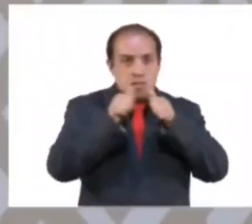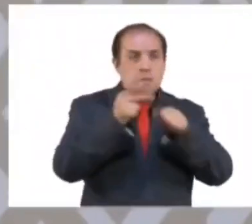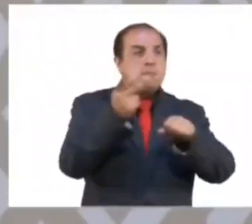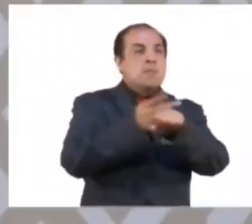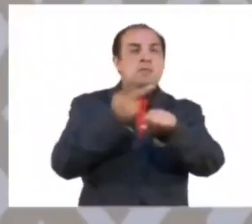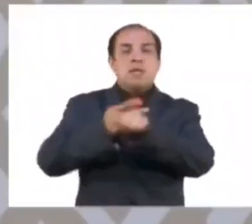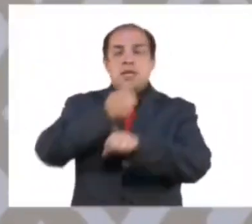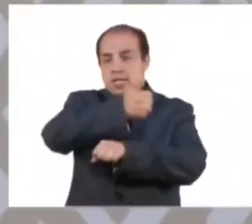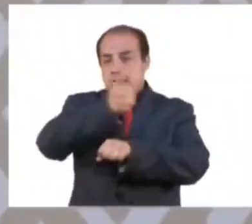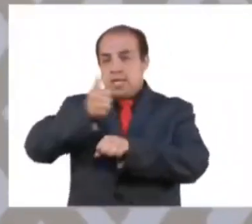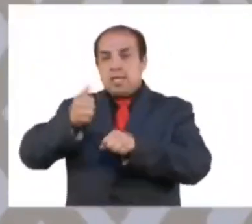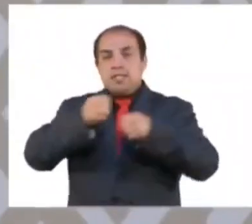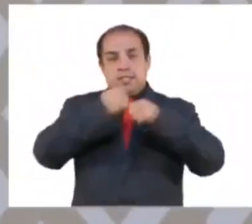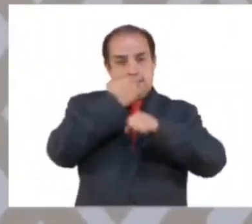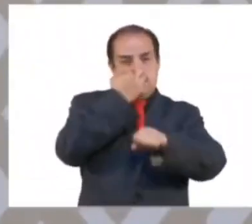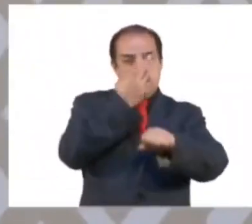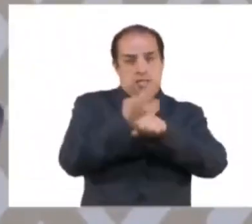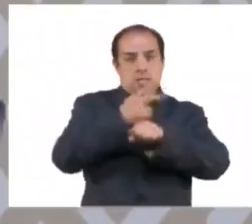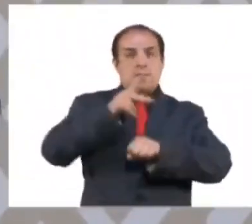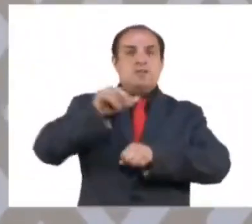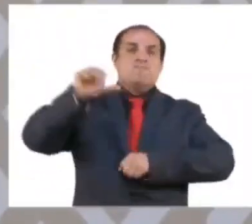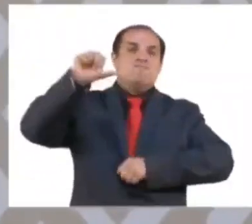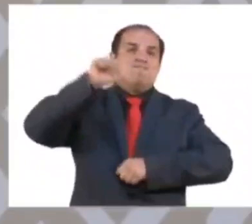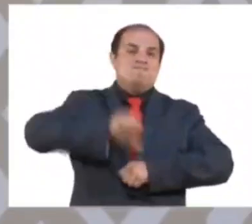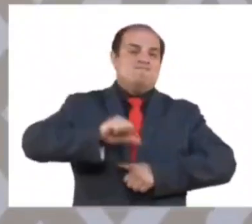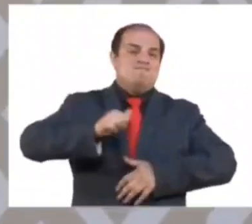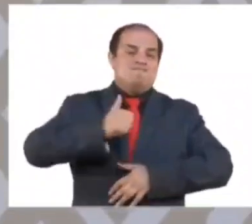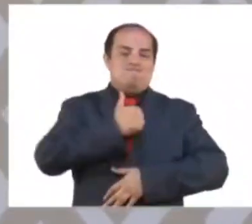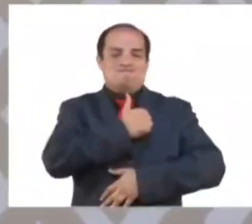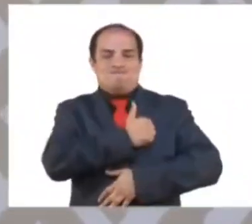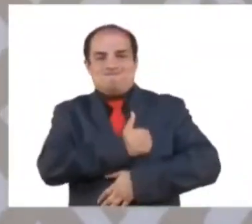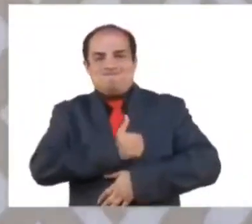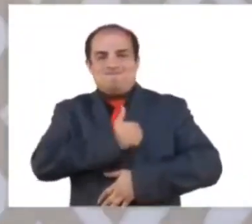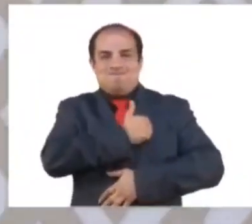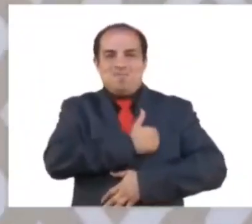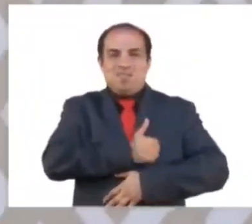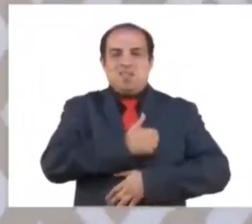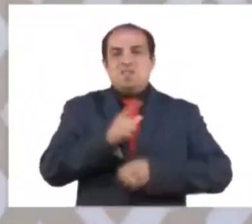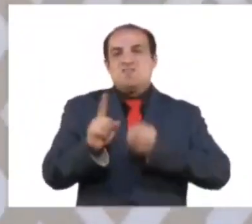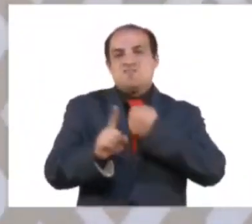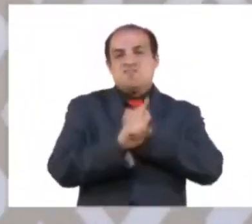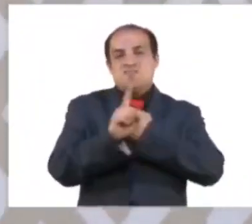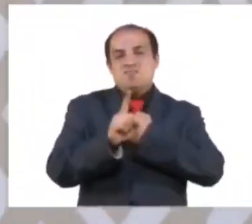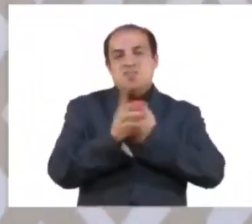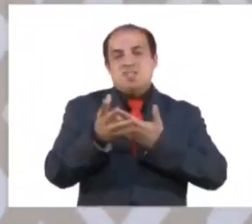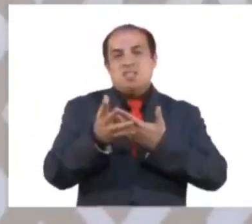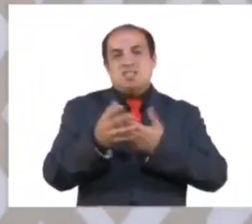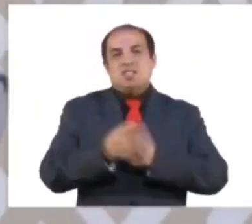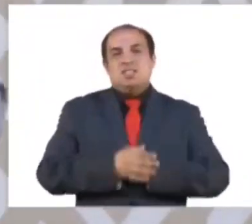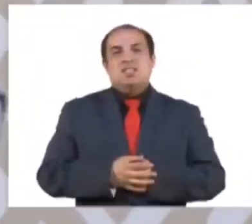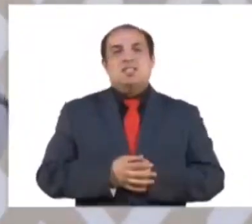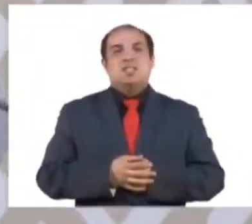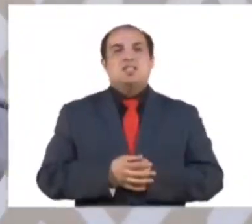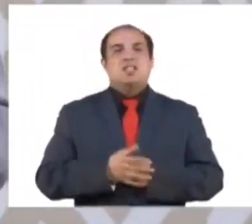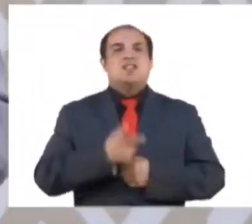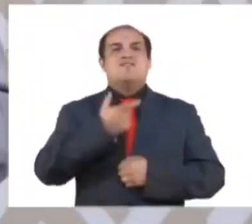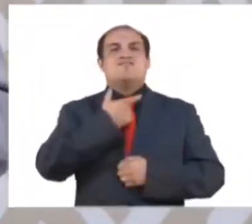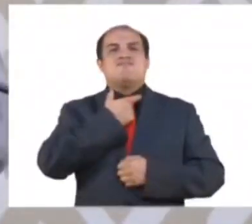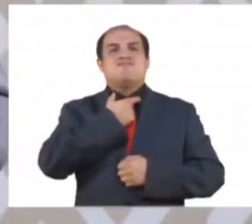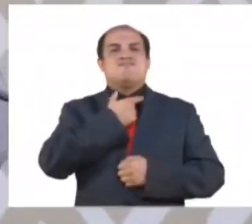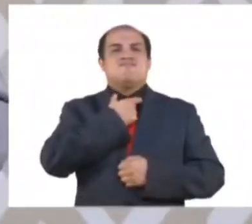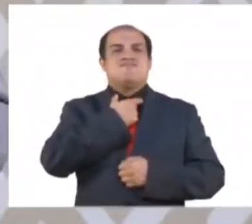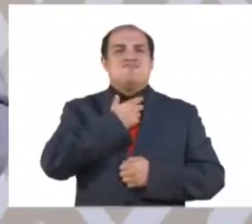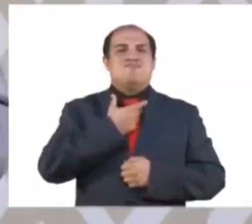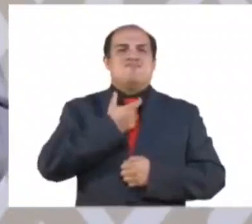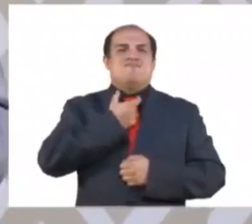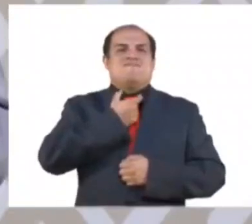las secretarías, pero hoy desafortunadamente tiene un problema de una ronquera un poco fuerte, no